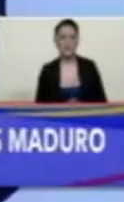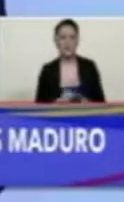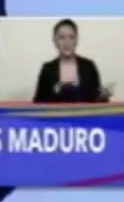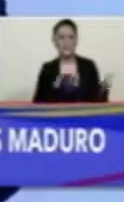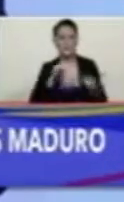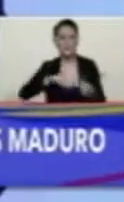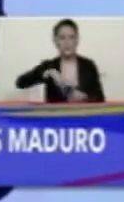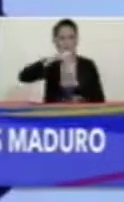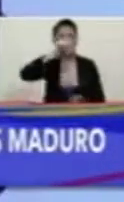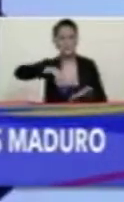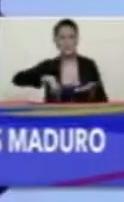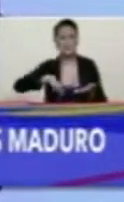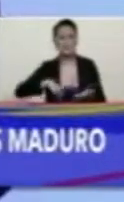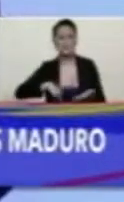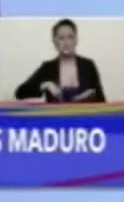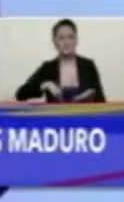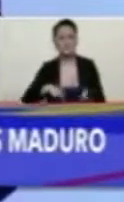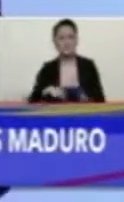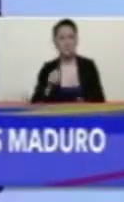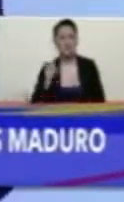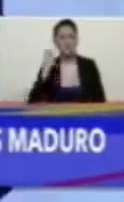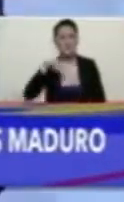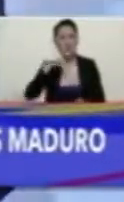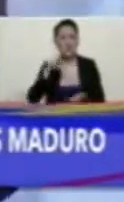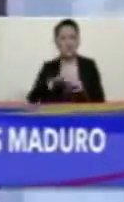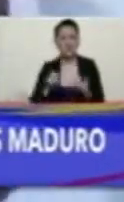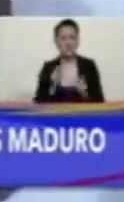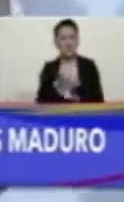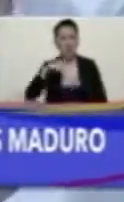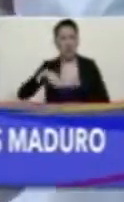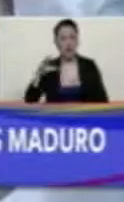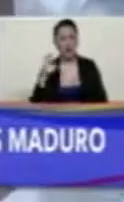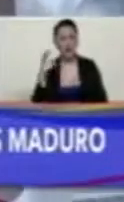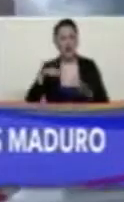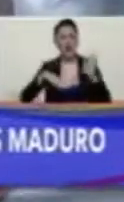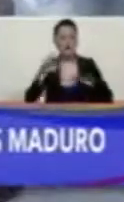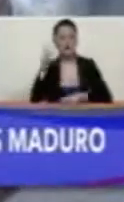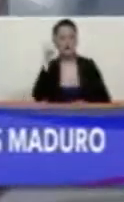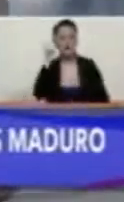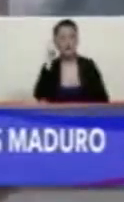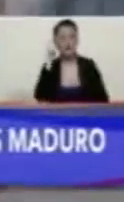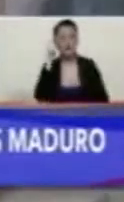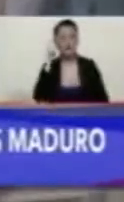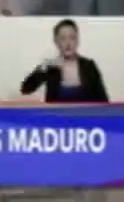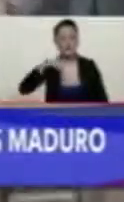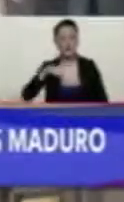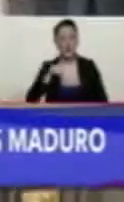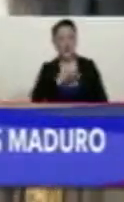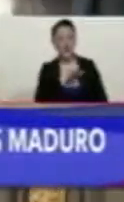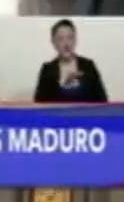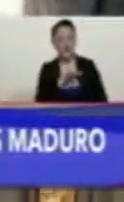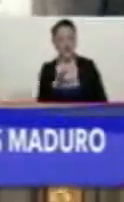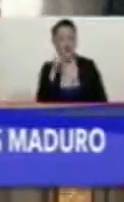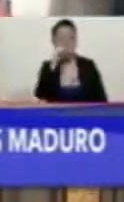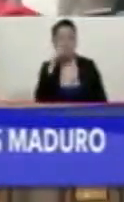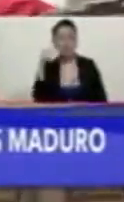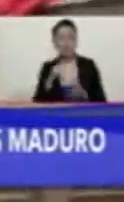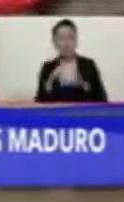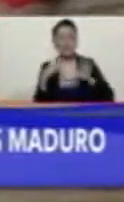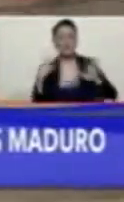firmado en la Asamblea Nacional Constituyente en Caracas a los 14 días del mes de enero de 2019,